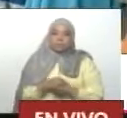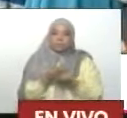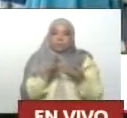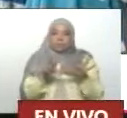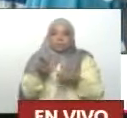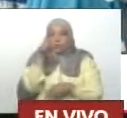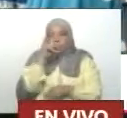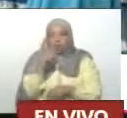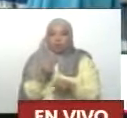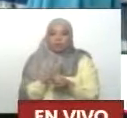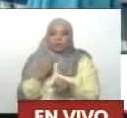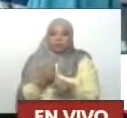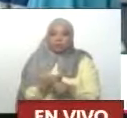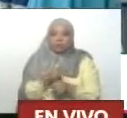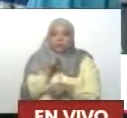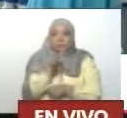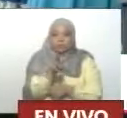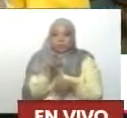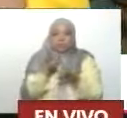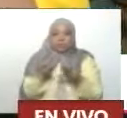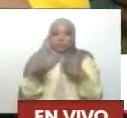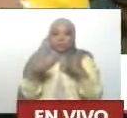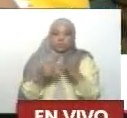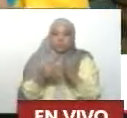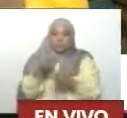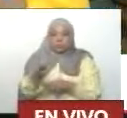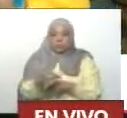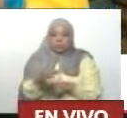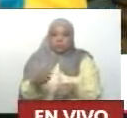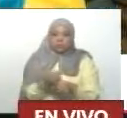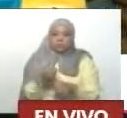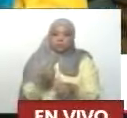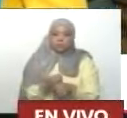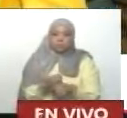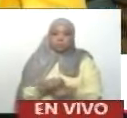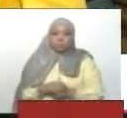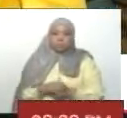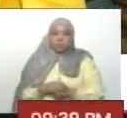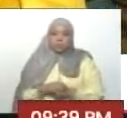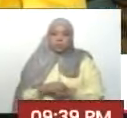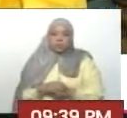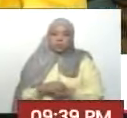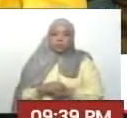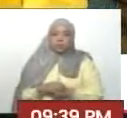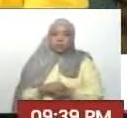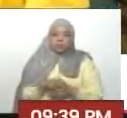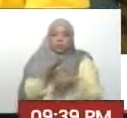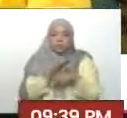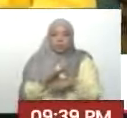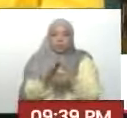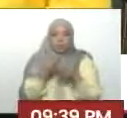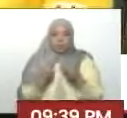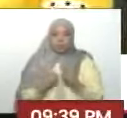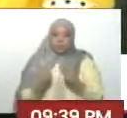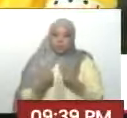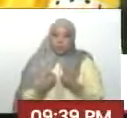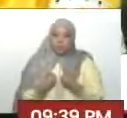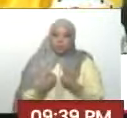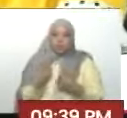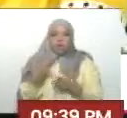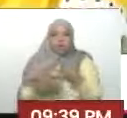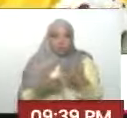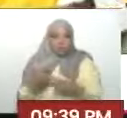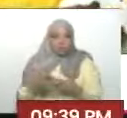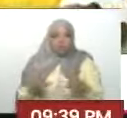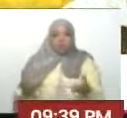dijiste próximo a 74 Bueno siempre comprometidos con la con mantener la vigencia de ese tipo